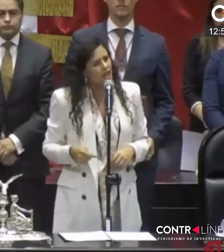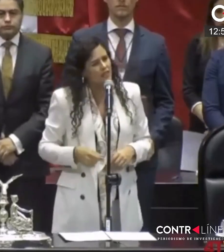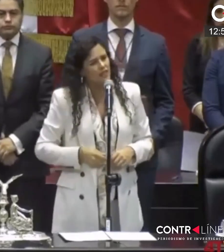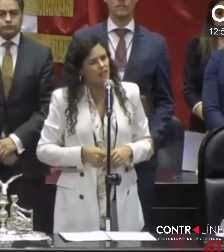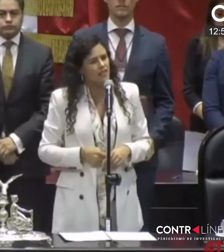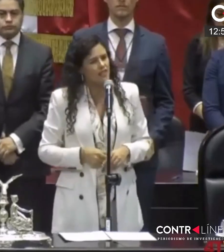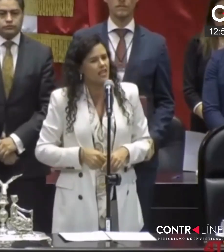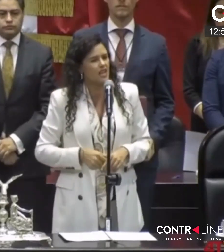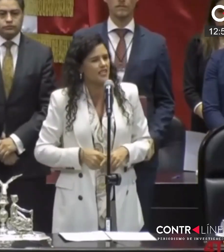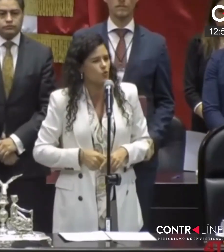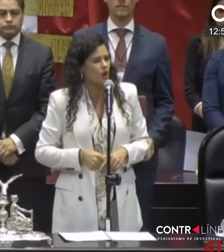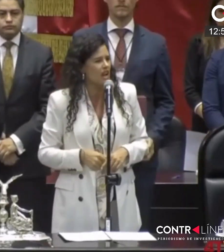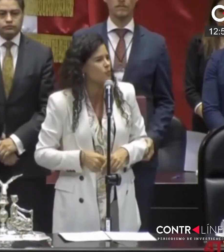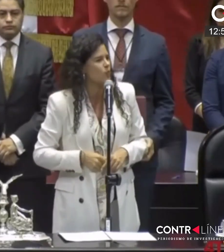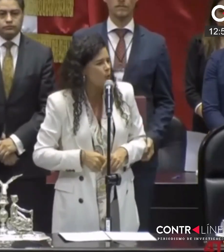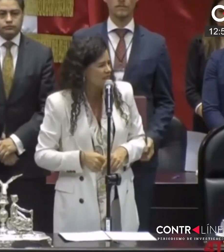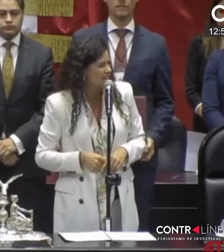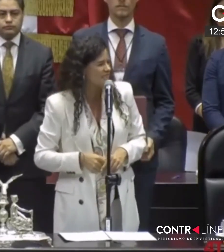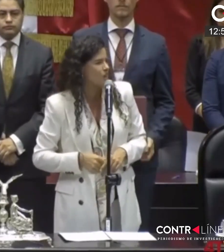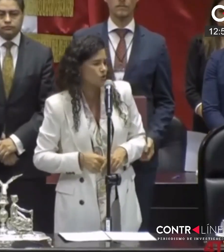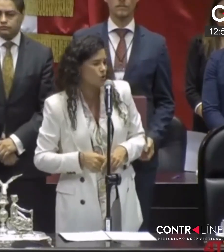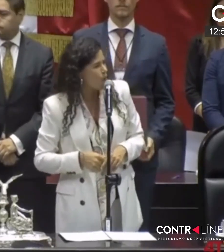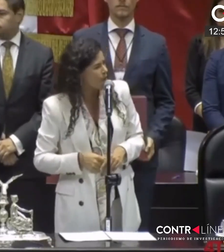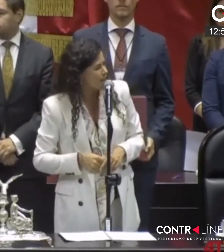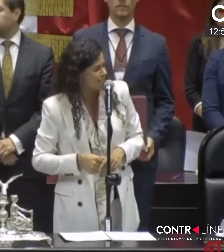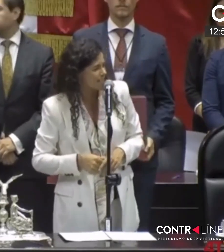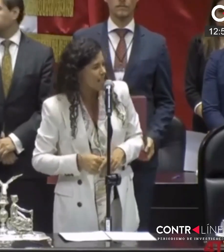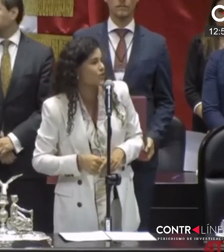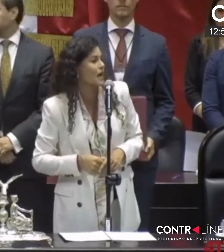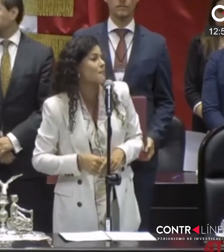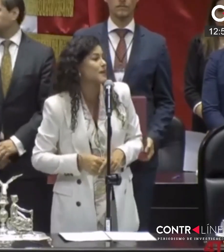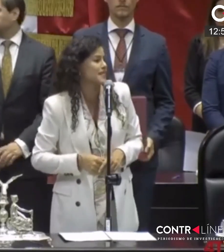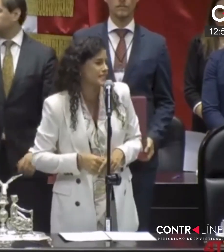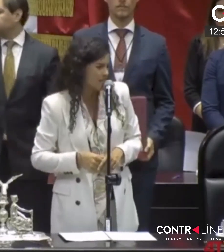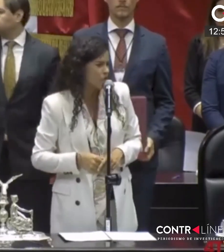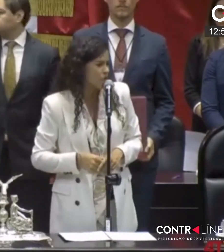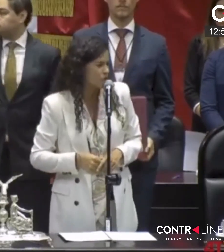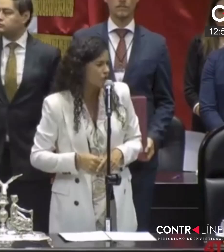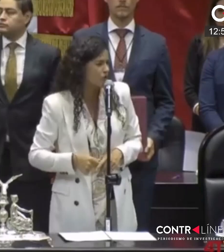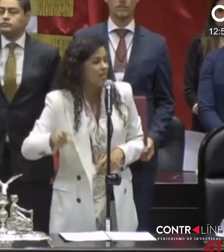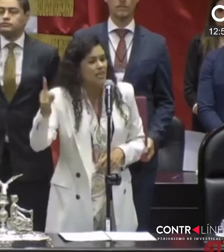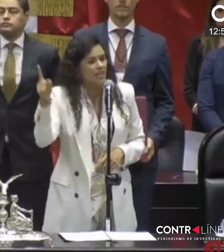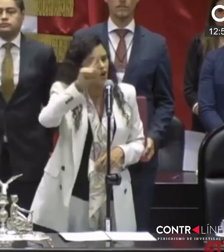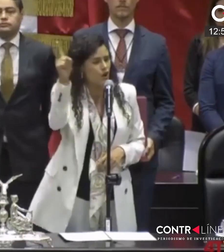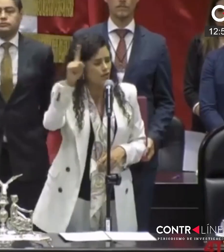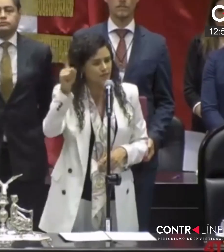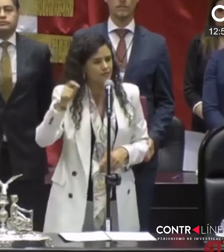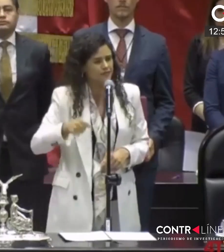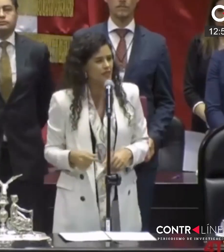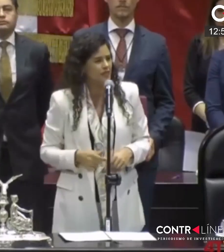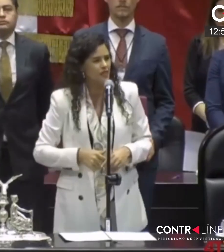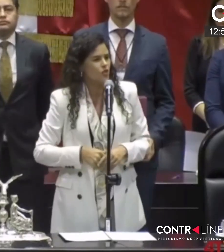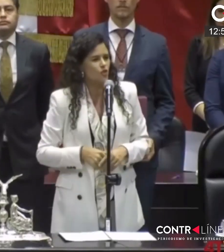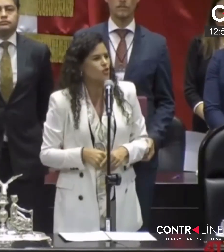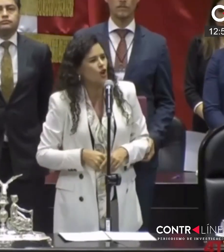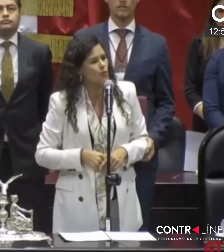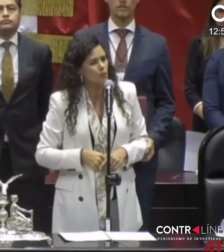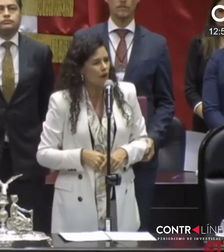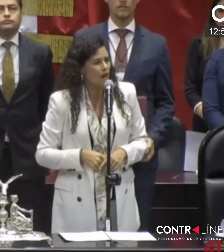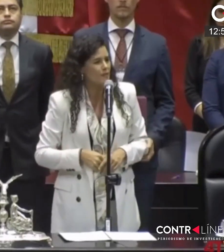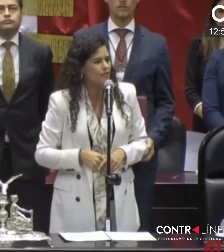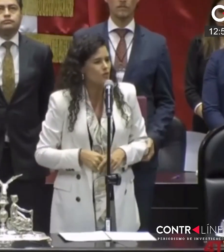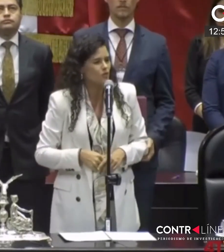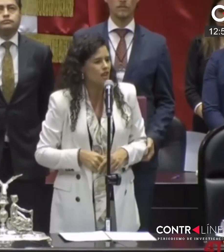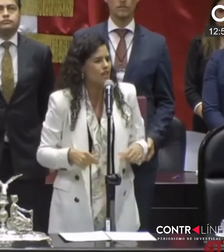los estudiantes de las escuelas públicas, a los jóvenes, a los campesinos. Y no